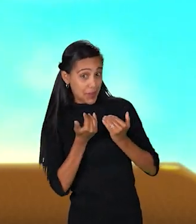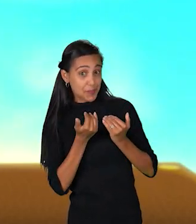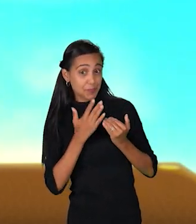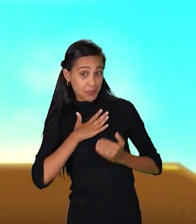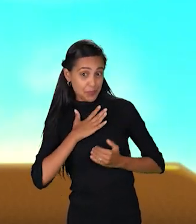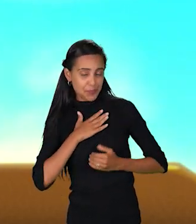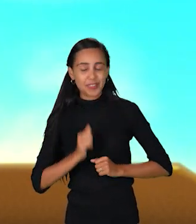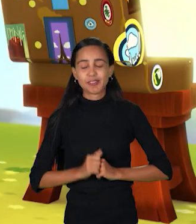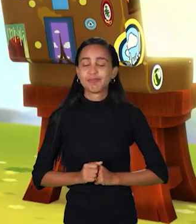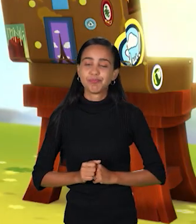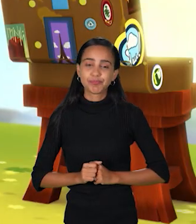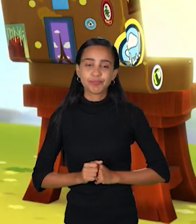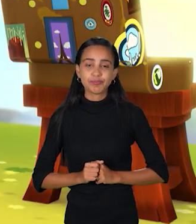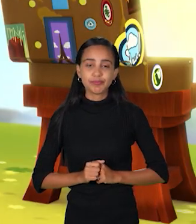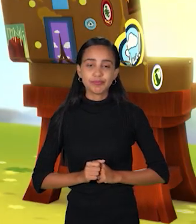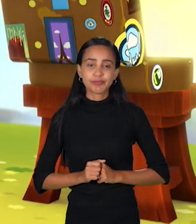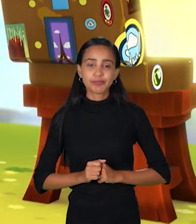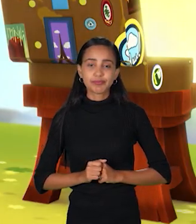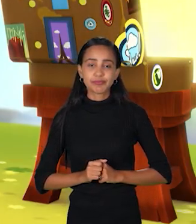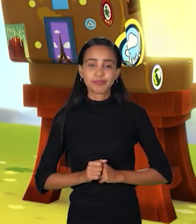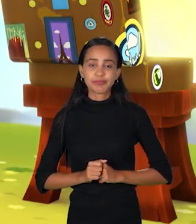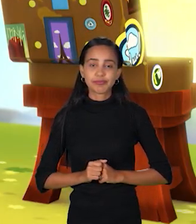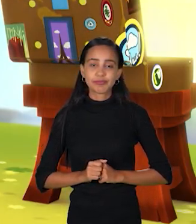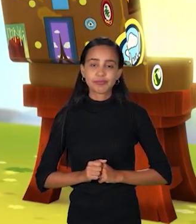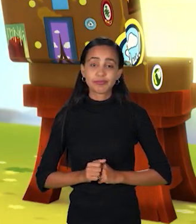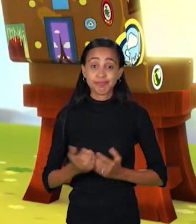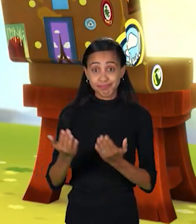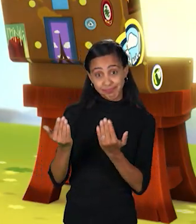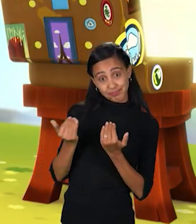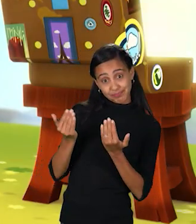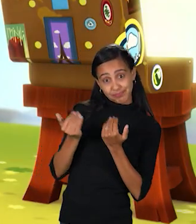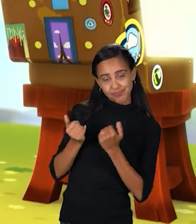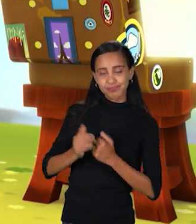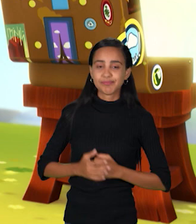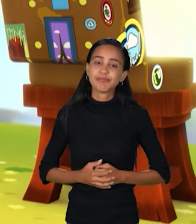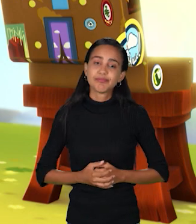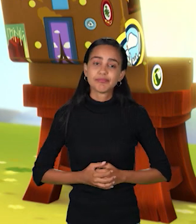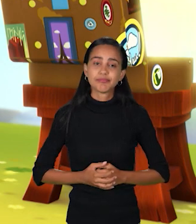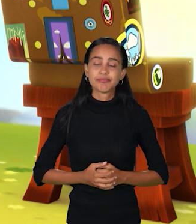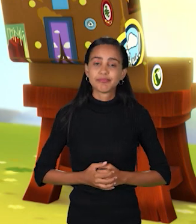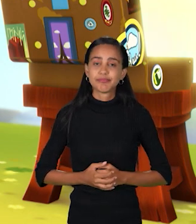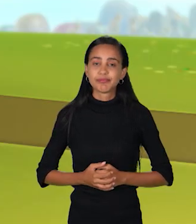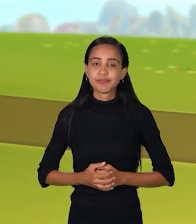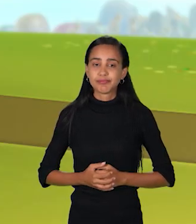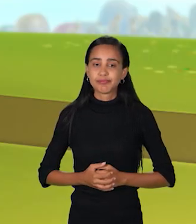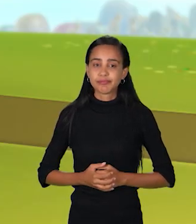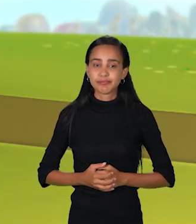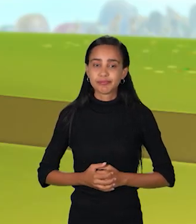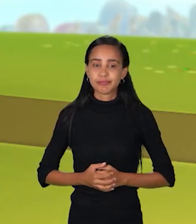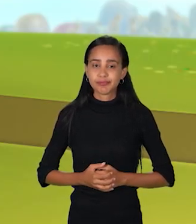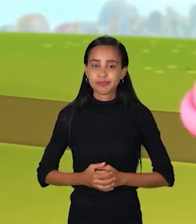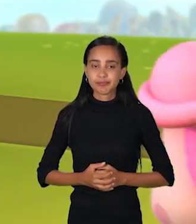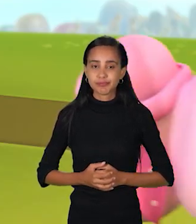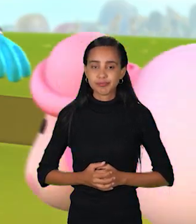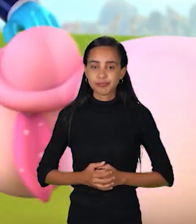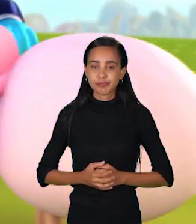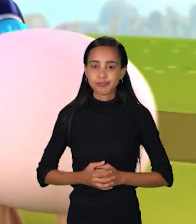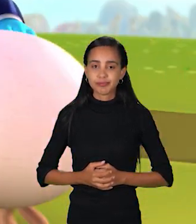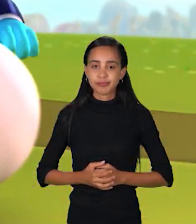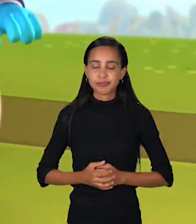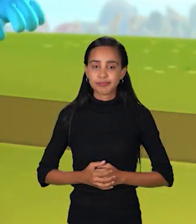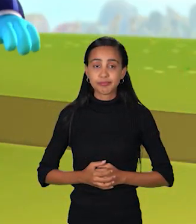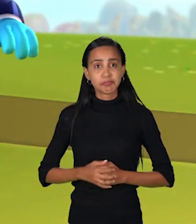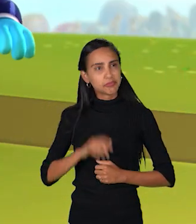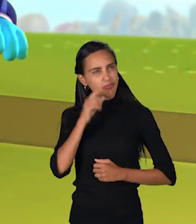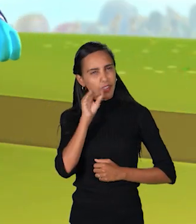Linda. Come with me. Ella acompaña a Fante y él coloca un espejo en un tronco.